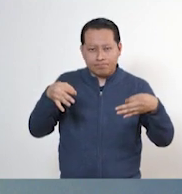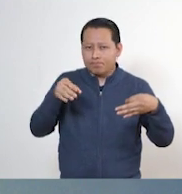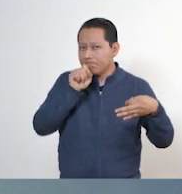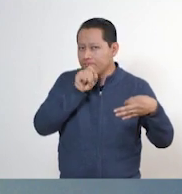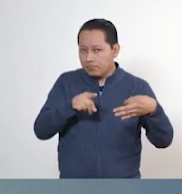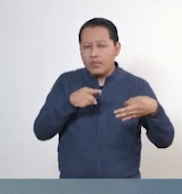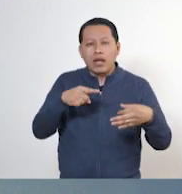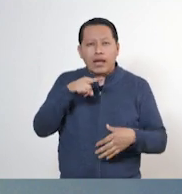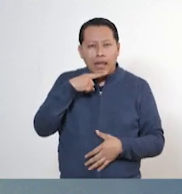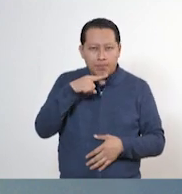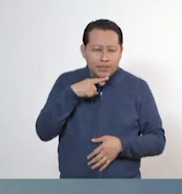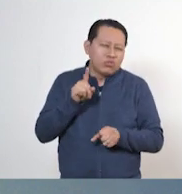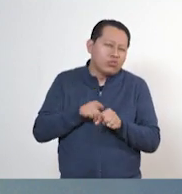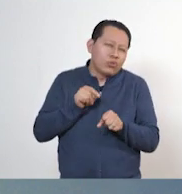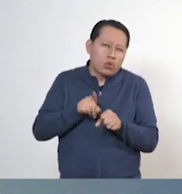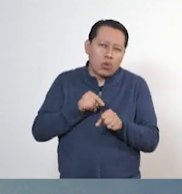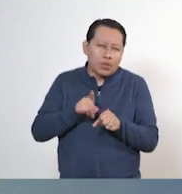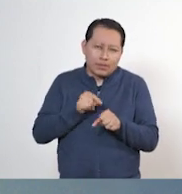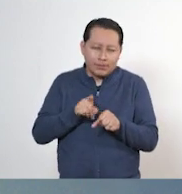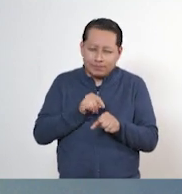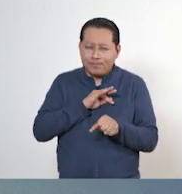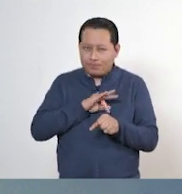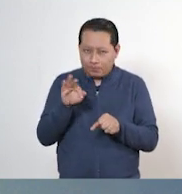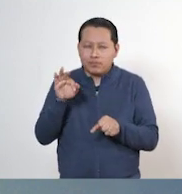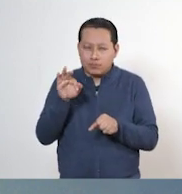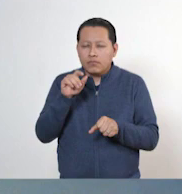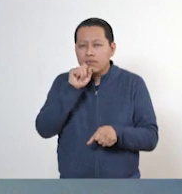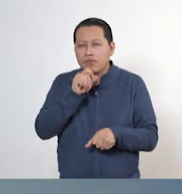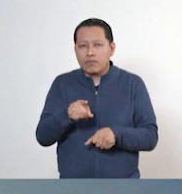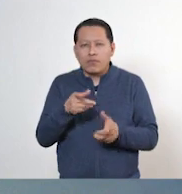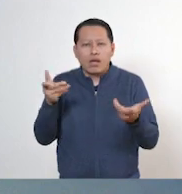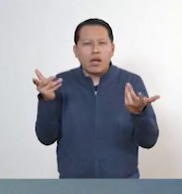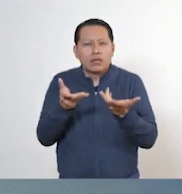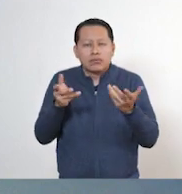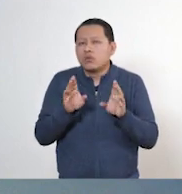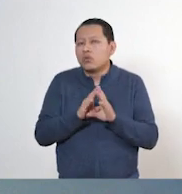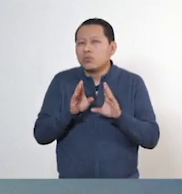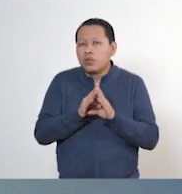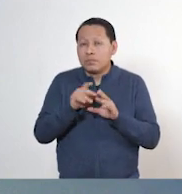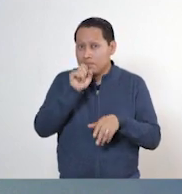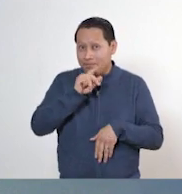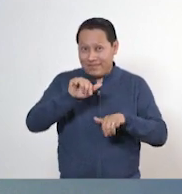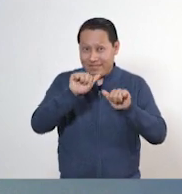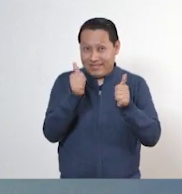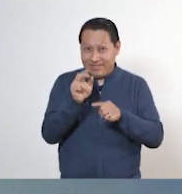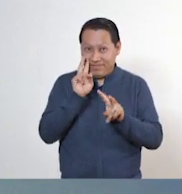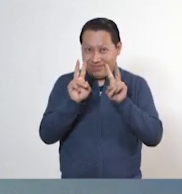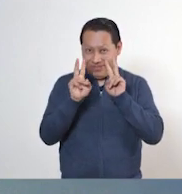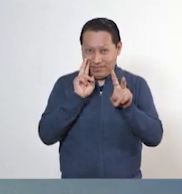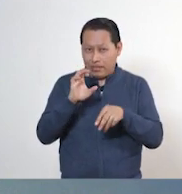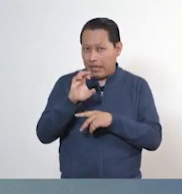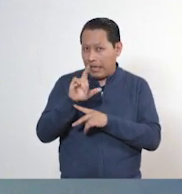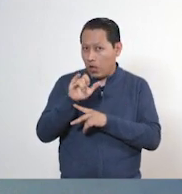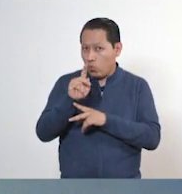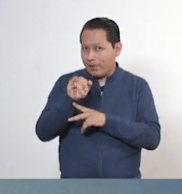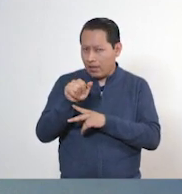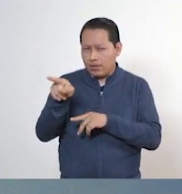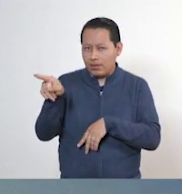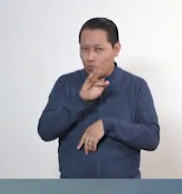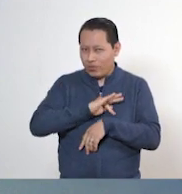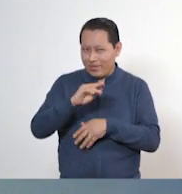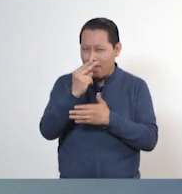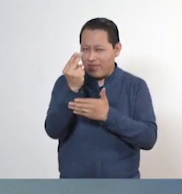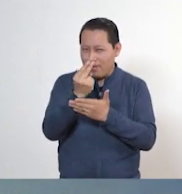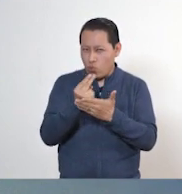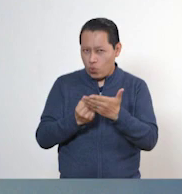de papel, lápiz, colores a la mano. Y bueno, vamos a ver cómo la artista visual Claudia Vences nos reta a hacer este